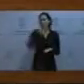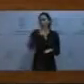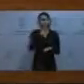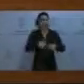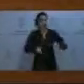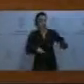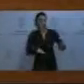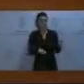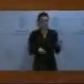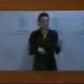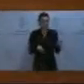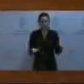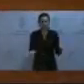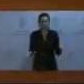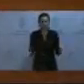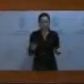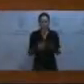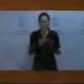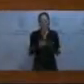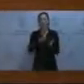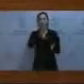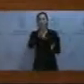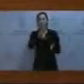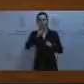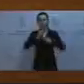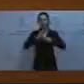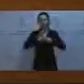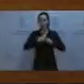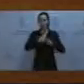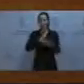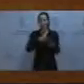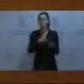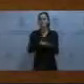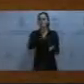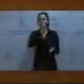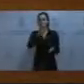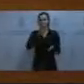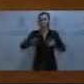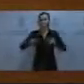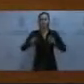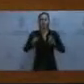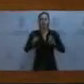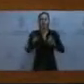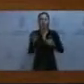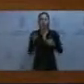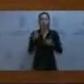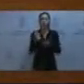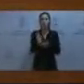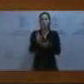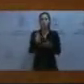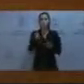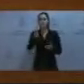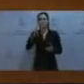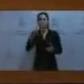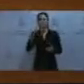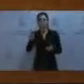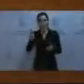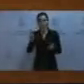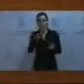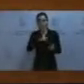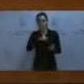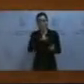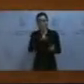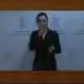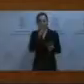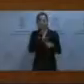viene incentivando a través del Plan Nacional del Carbón, un plan nacional que fue promovido por el Gobierno Nacional del Partido Popular y que fue consensuado con los